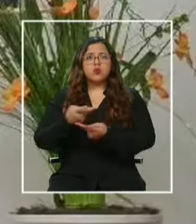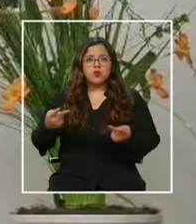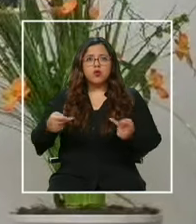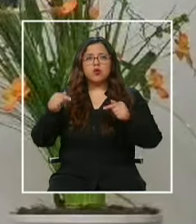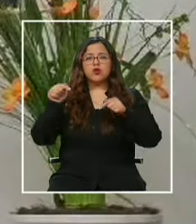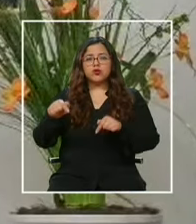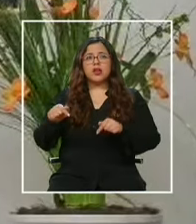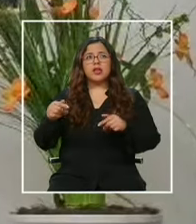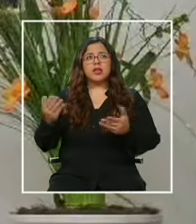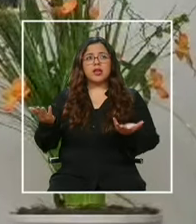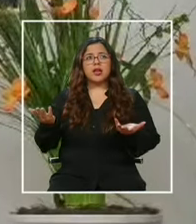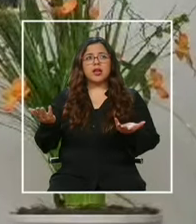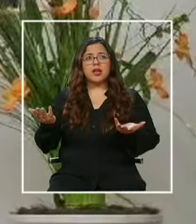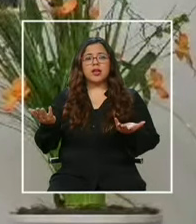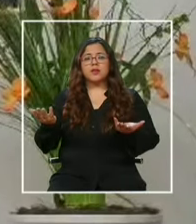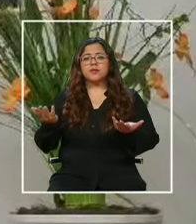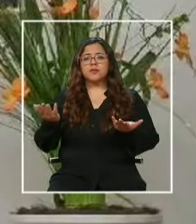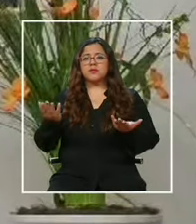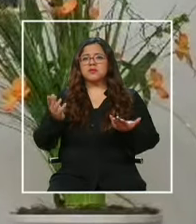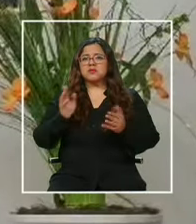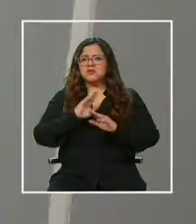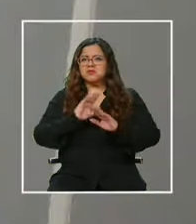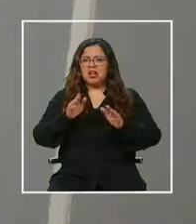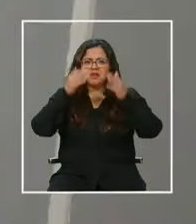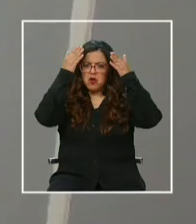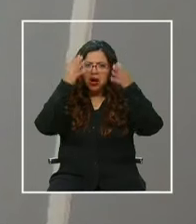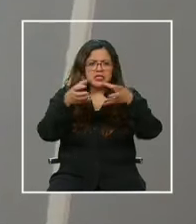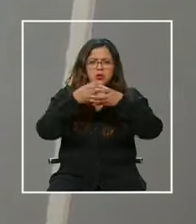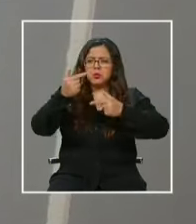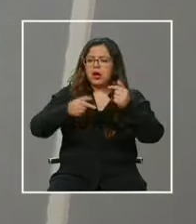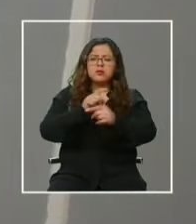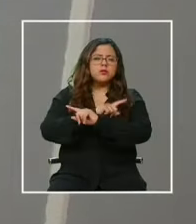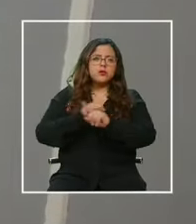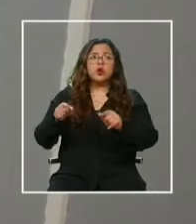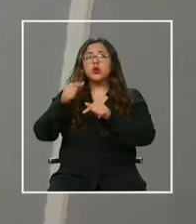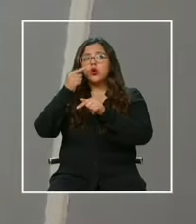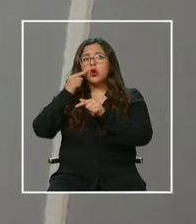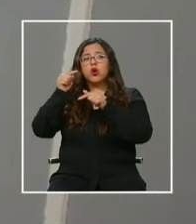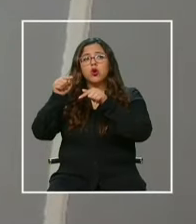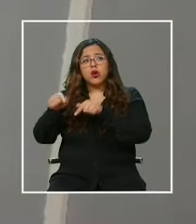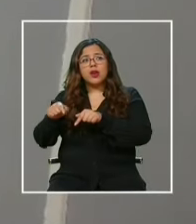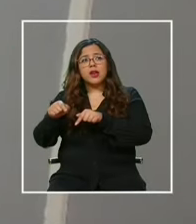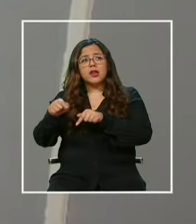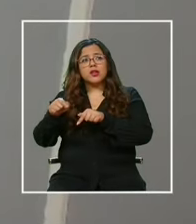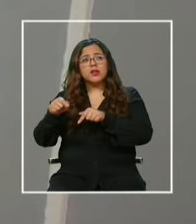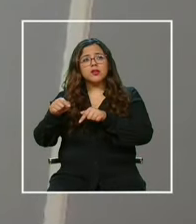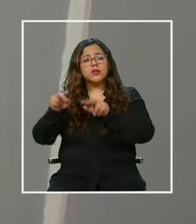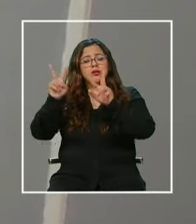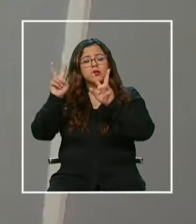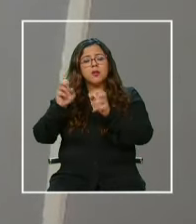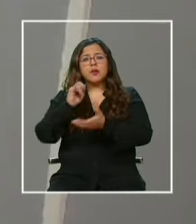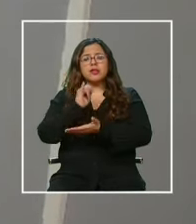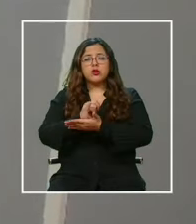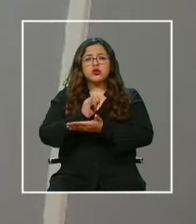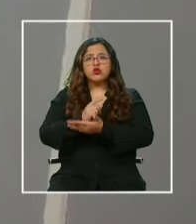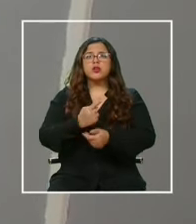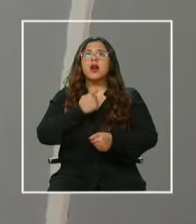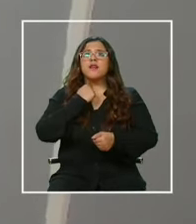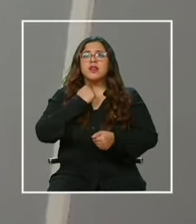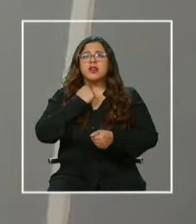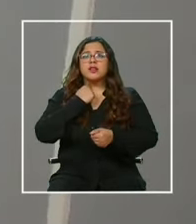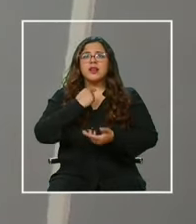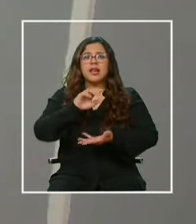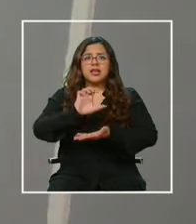sin atención a ningún sesgo político. Nuestro juicio socava la institucionalidad y afecta al